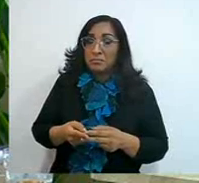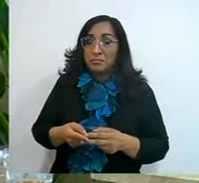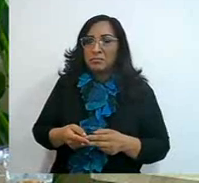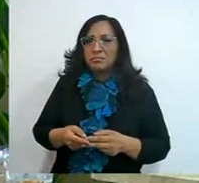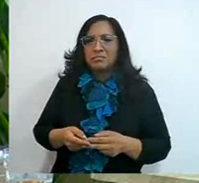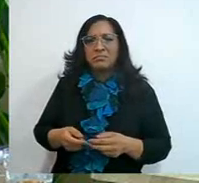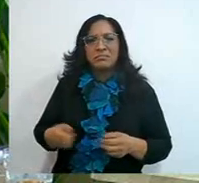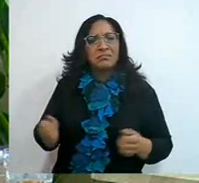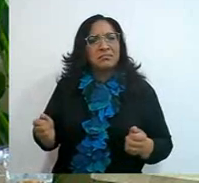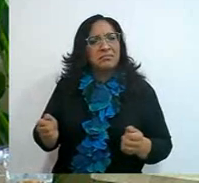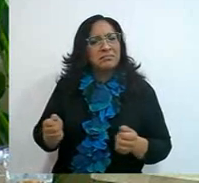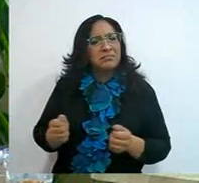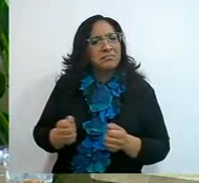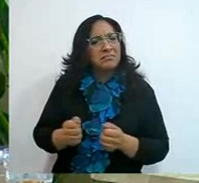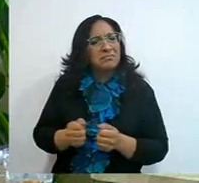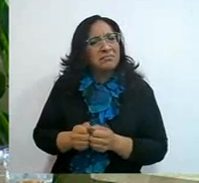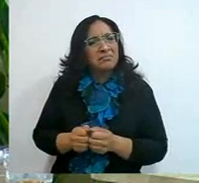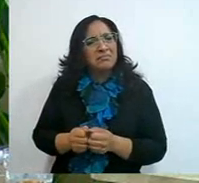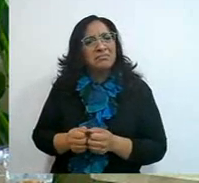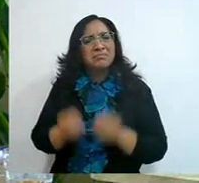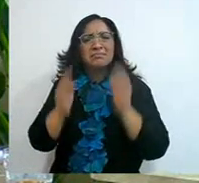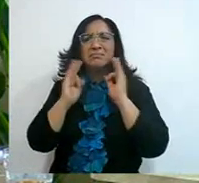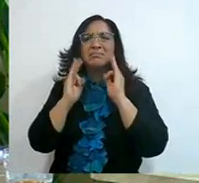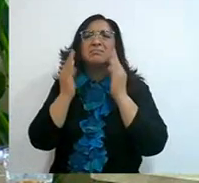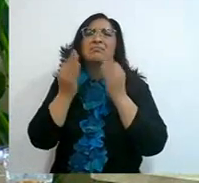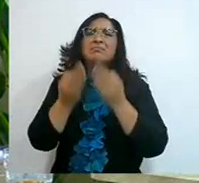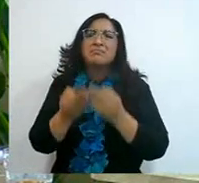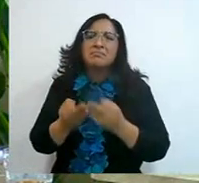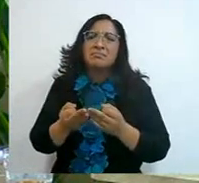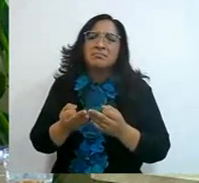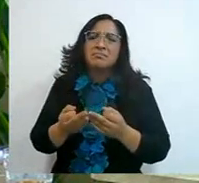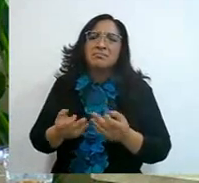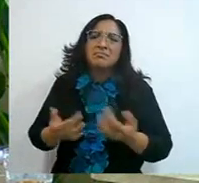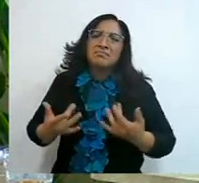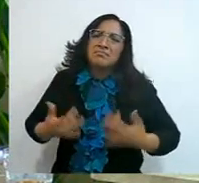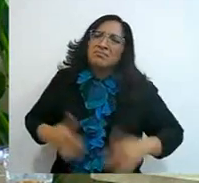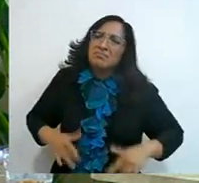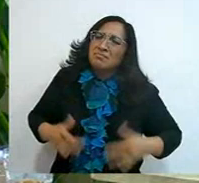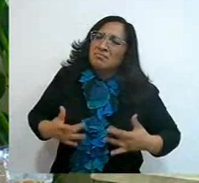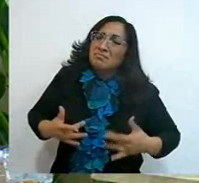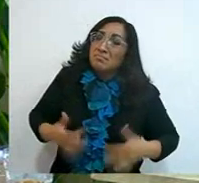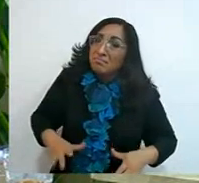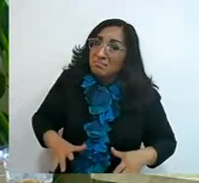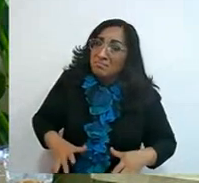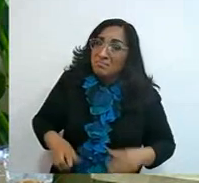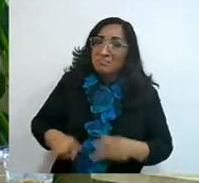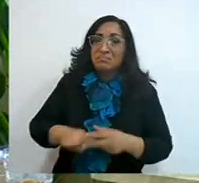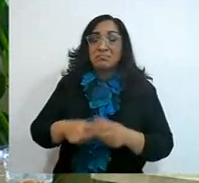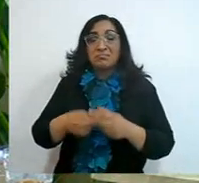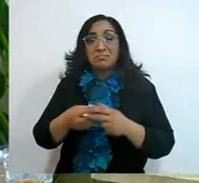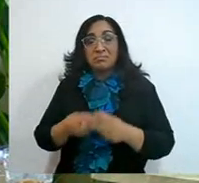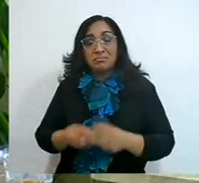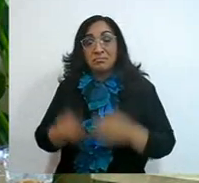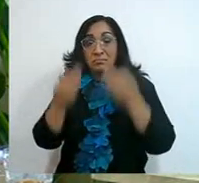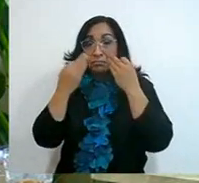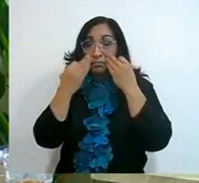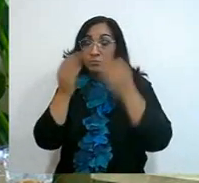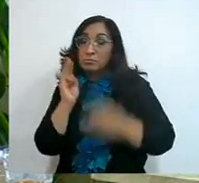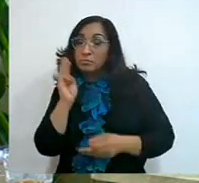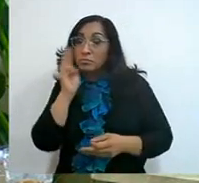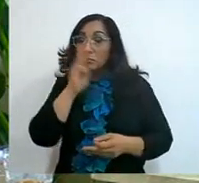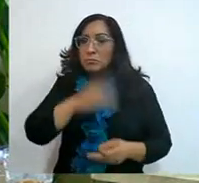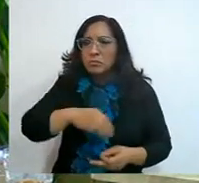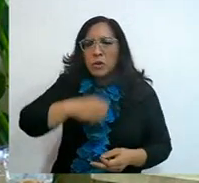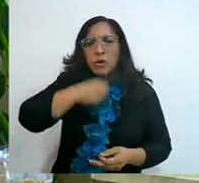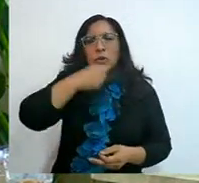con una forma de lastimar. Y cuando empezamos con un falso testimonio, un rumor de